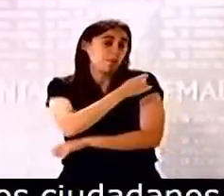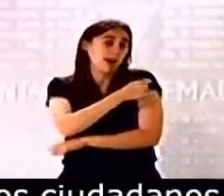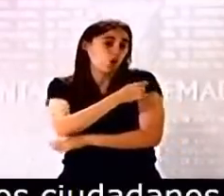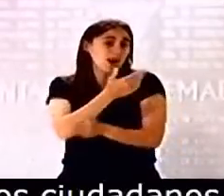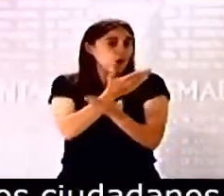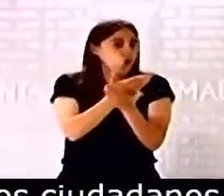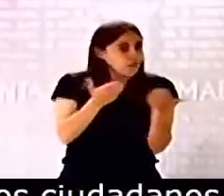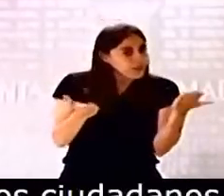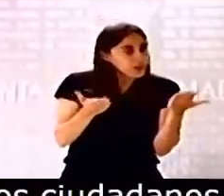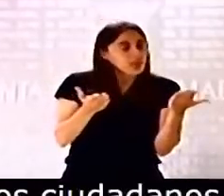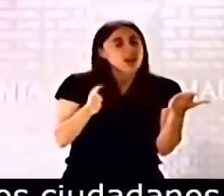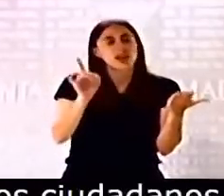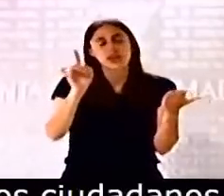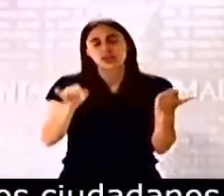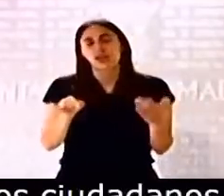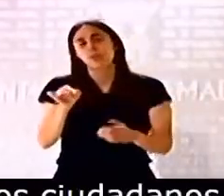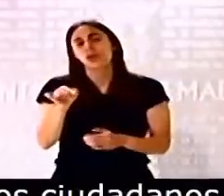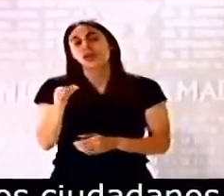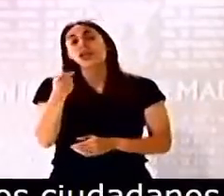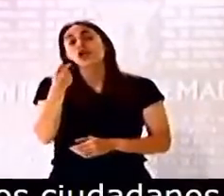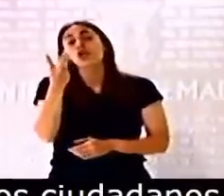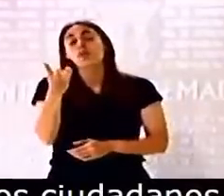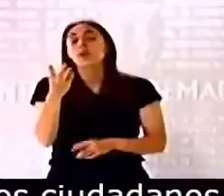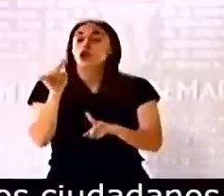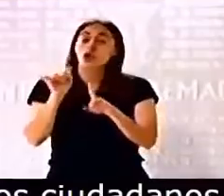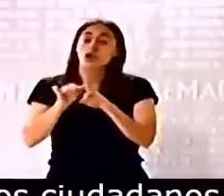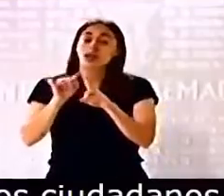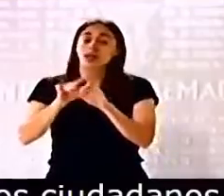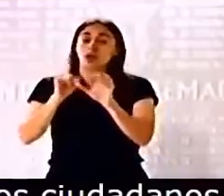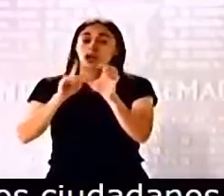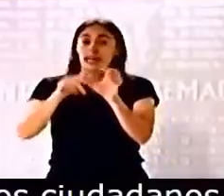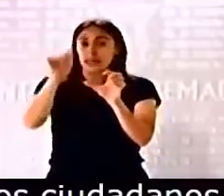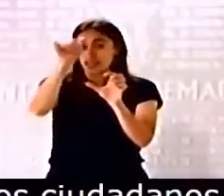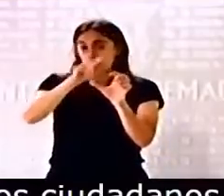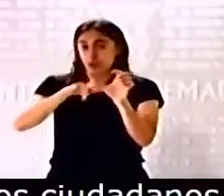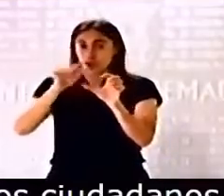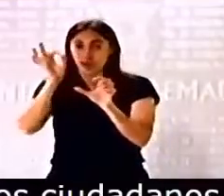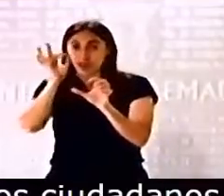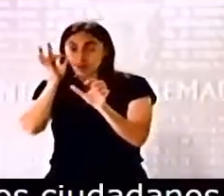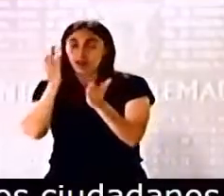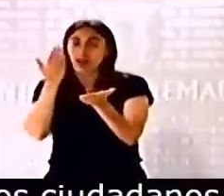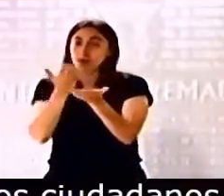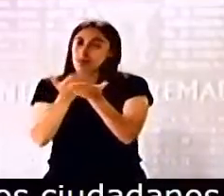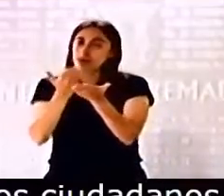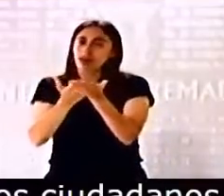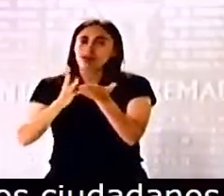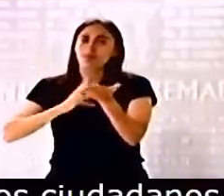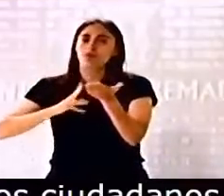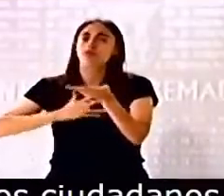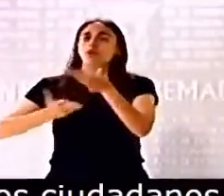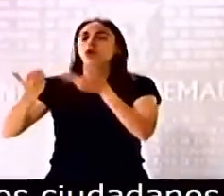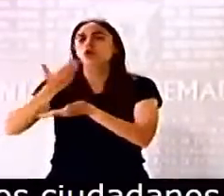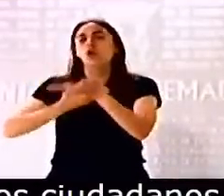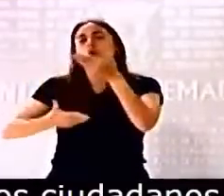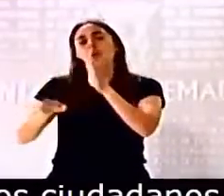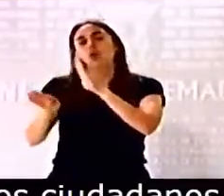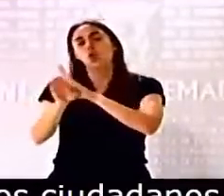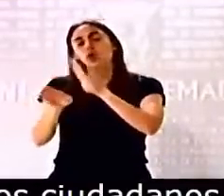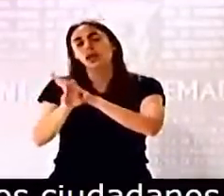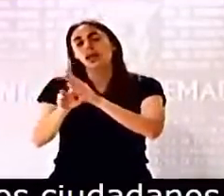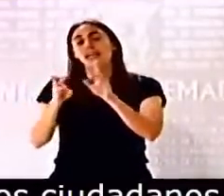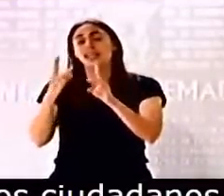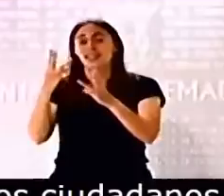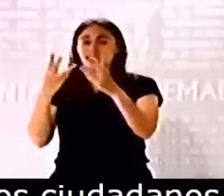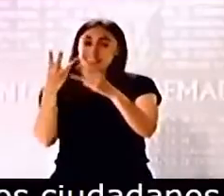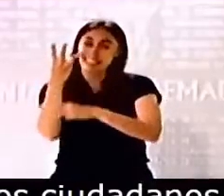y cifras para seguir pidiendo a los extremeños y a las extremeñas que sigan colaborando con nosotros en esos 3 objetivos que nos hemos